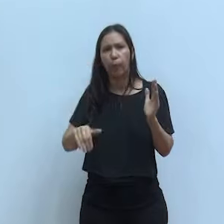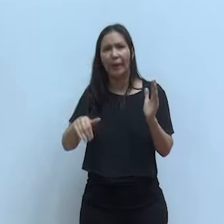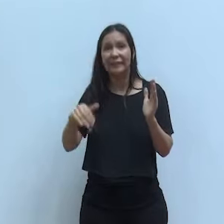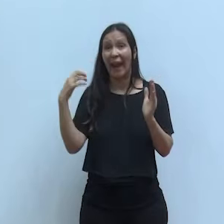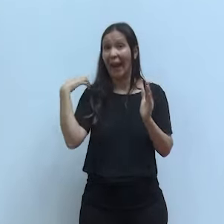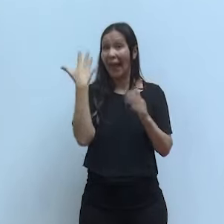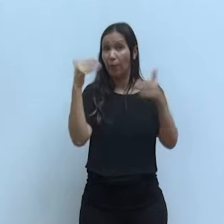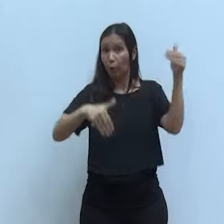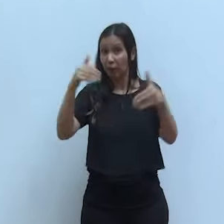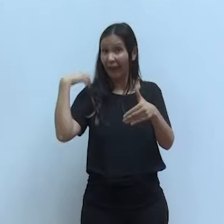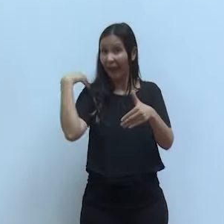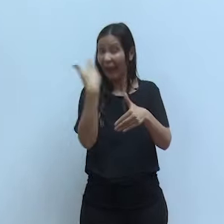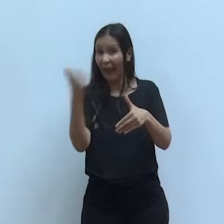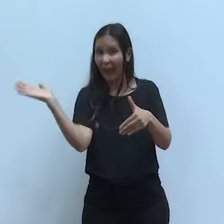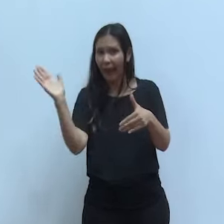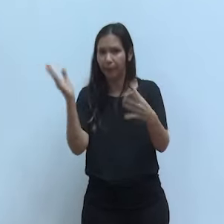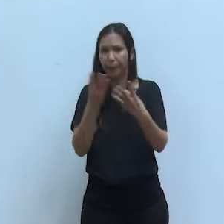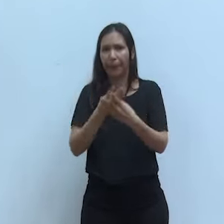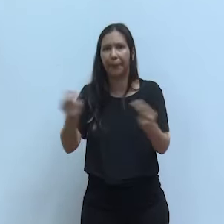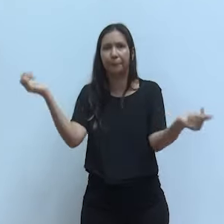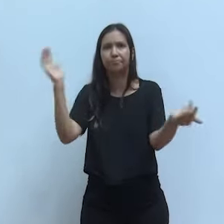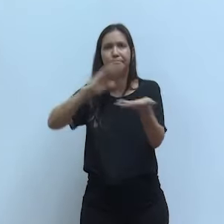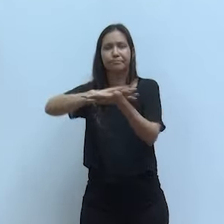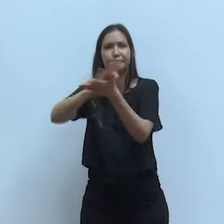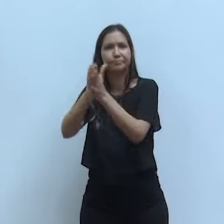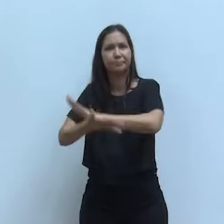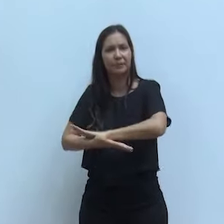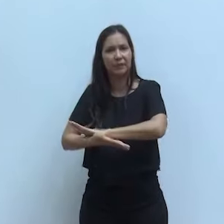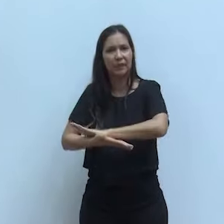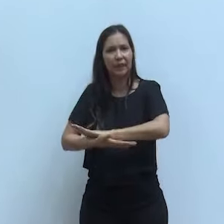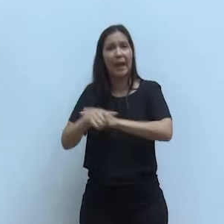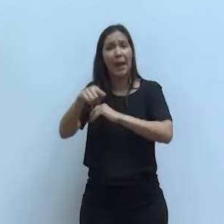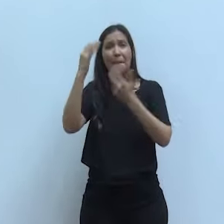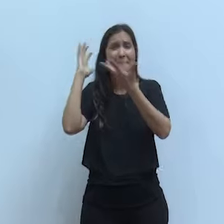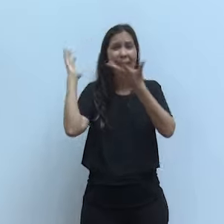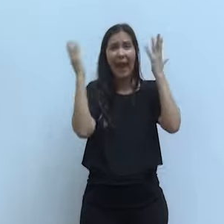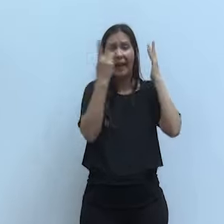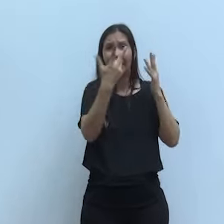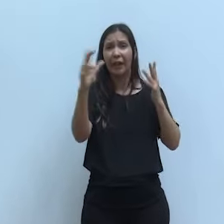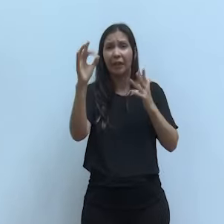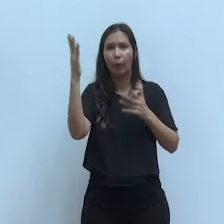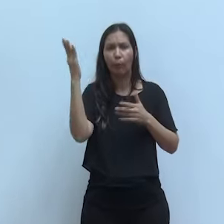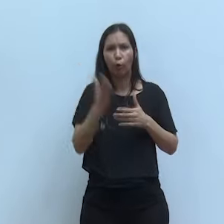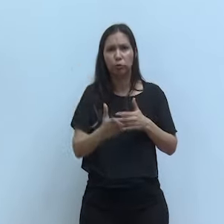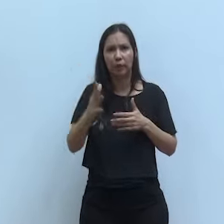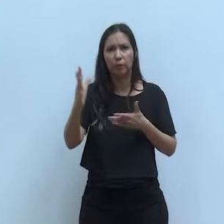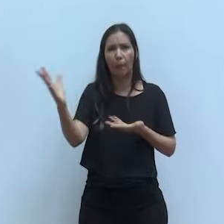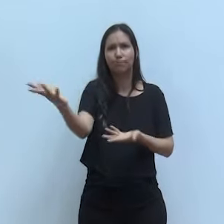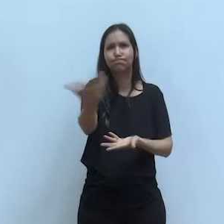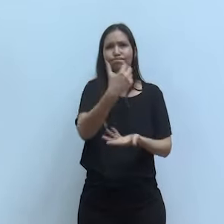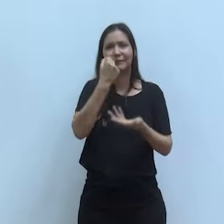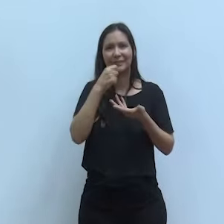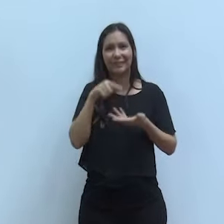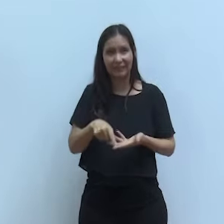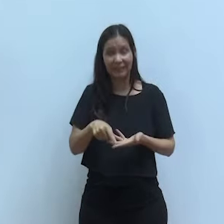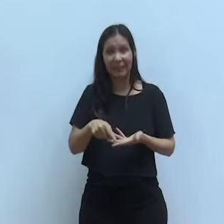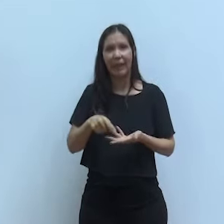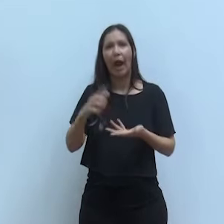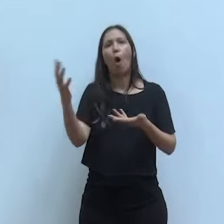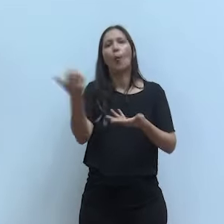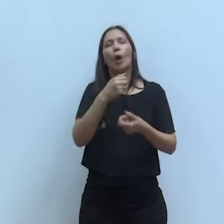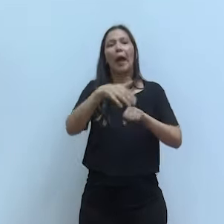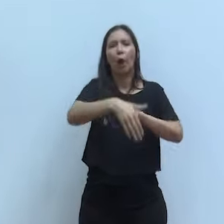se quedó con el 30% si él ganó votos de le sacó votos que habían votado a Rod la reta votos de bullrich votos